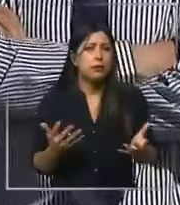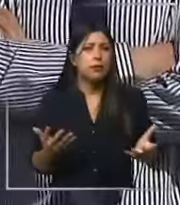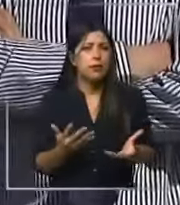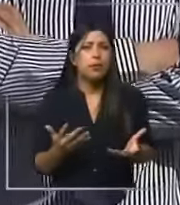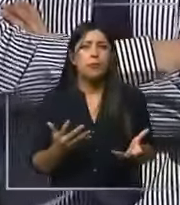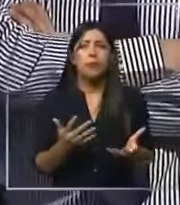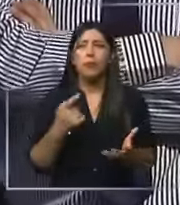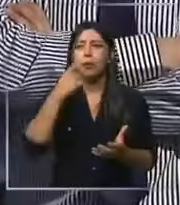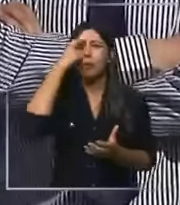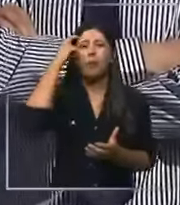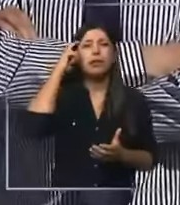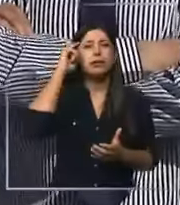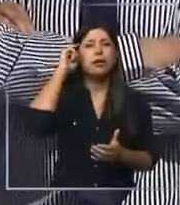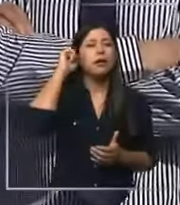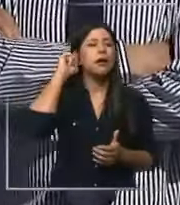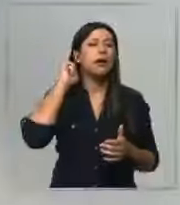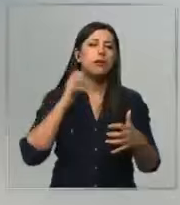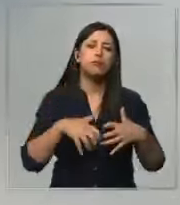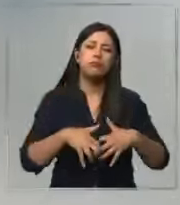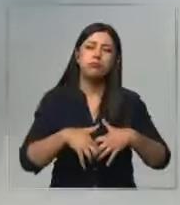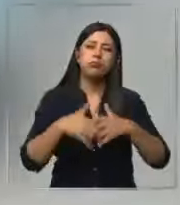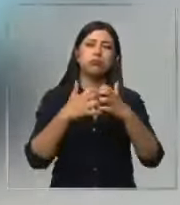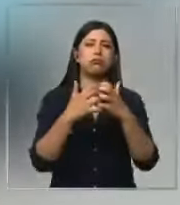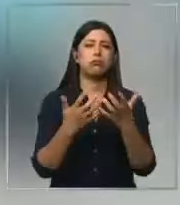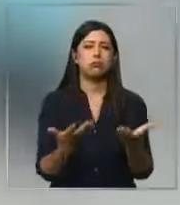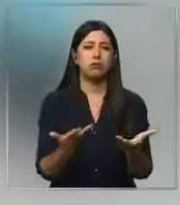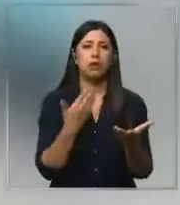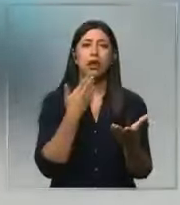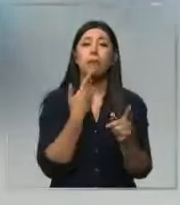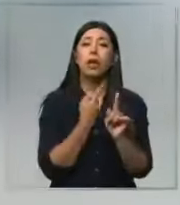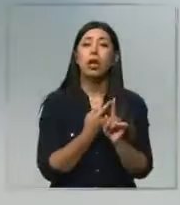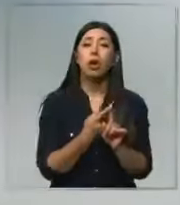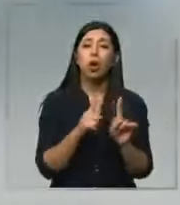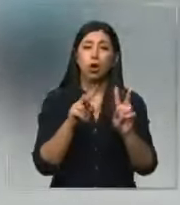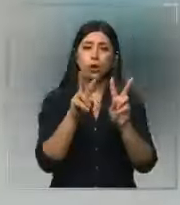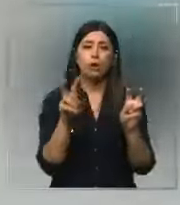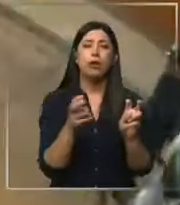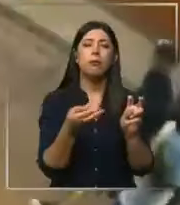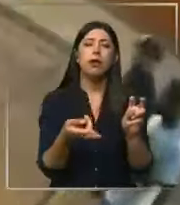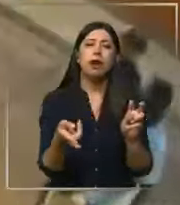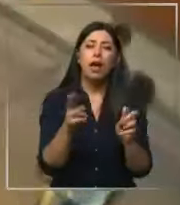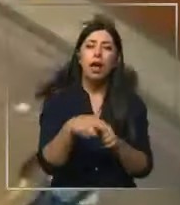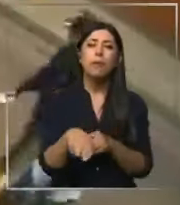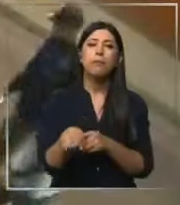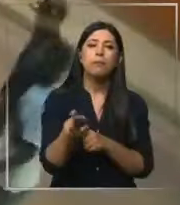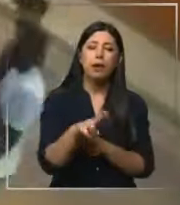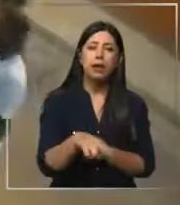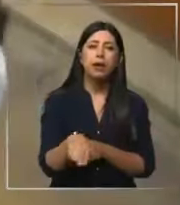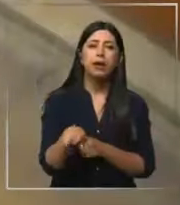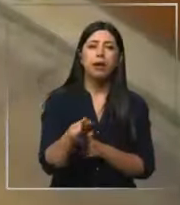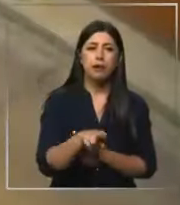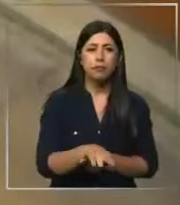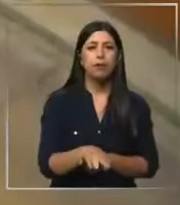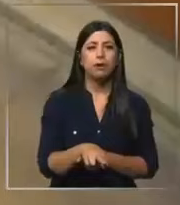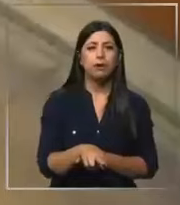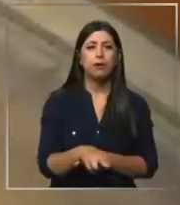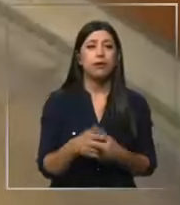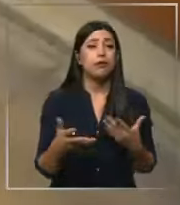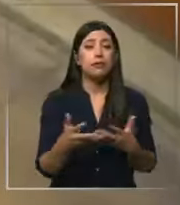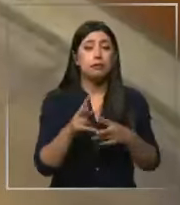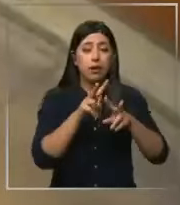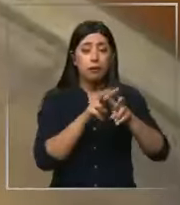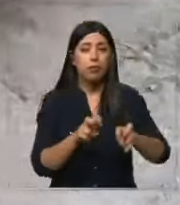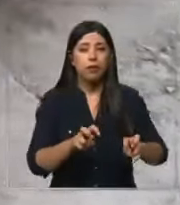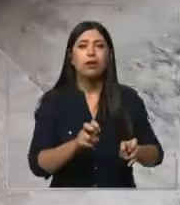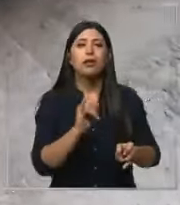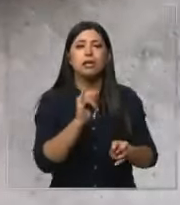de fortalecer y redoblar los esfuerzos. Pero hay además otro elemento que se repite en todos estos casos. Pese a las diligencias